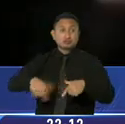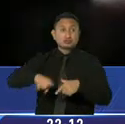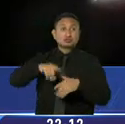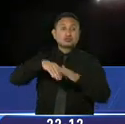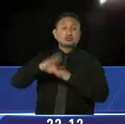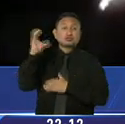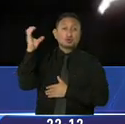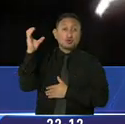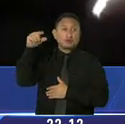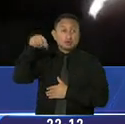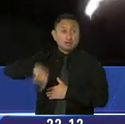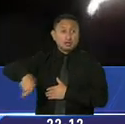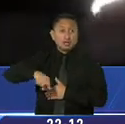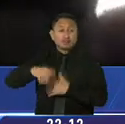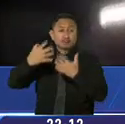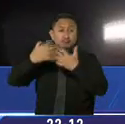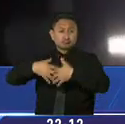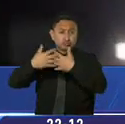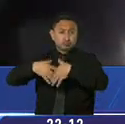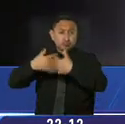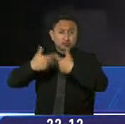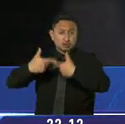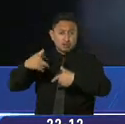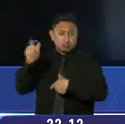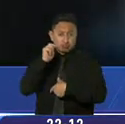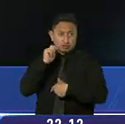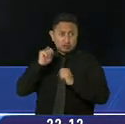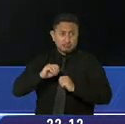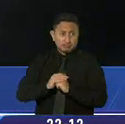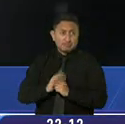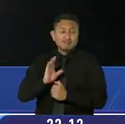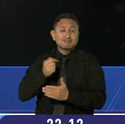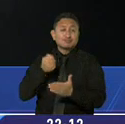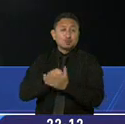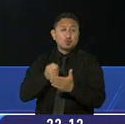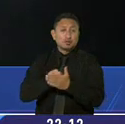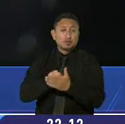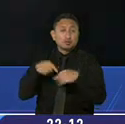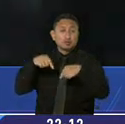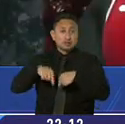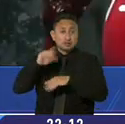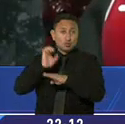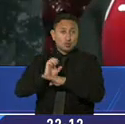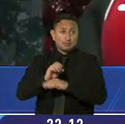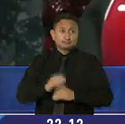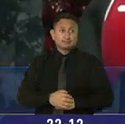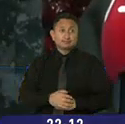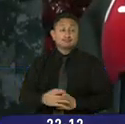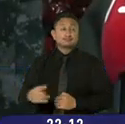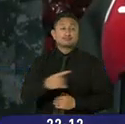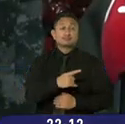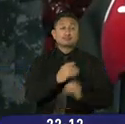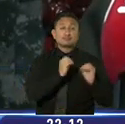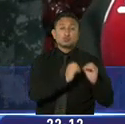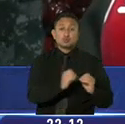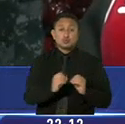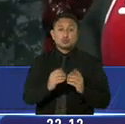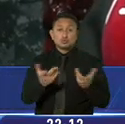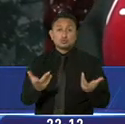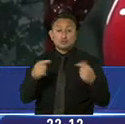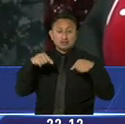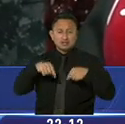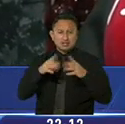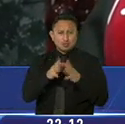identificado laboratorios de procesamiento de droga y adquirir el alcaloide para pasarlo por Ecuador. Esta organización transportaba grandes cantidades de